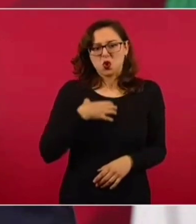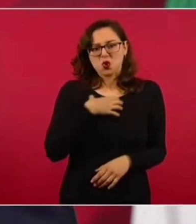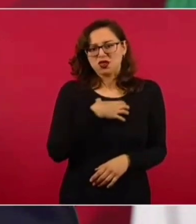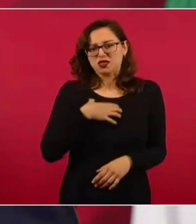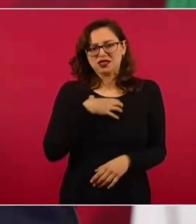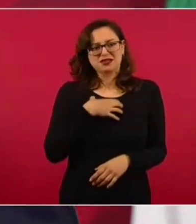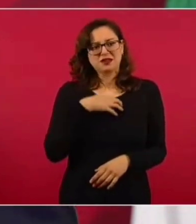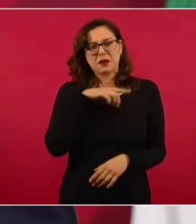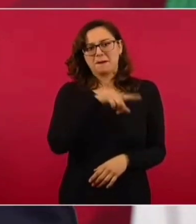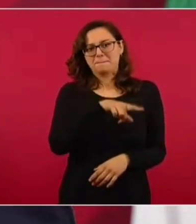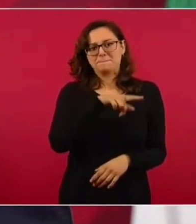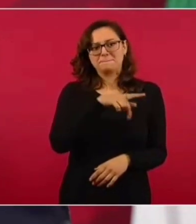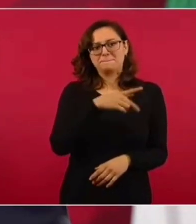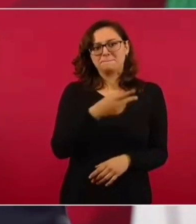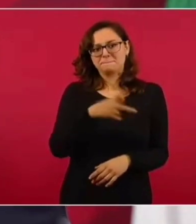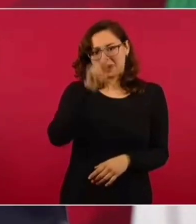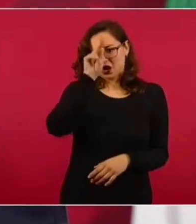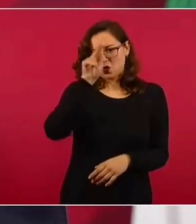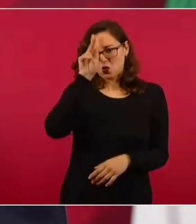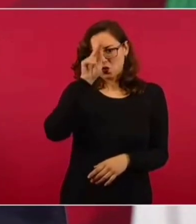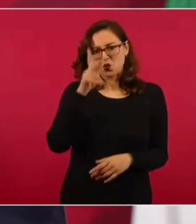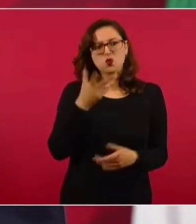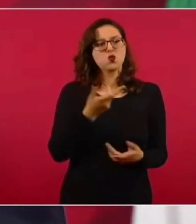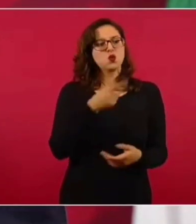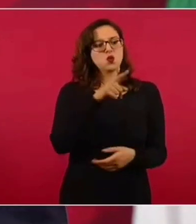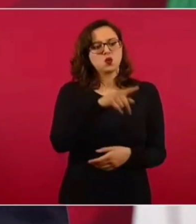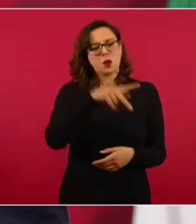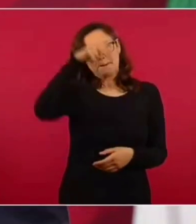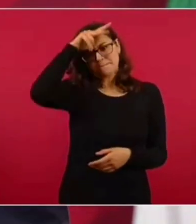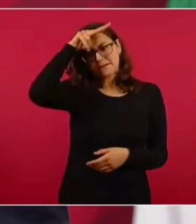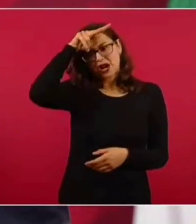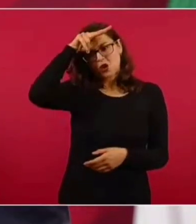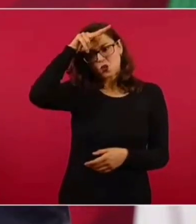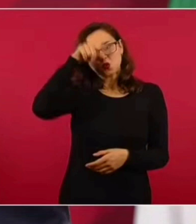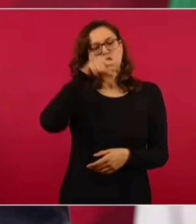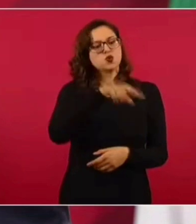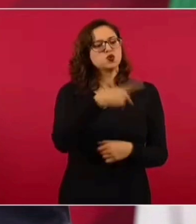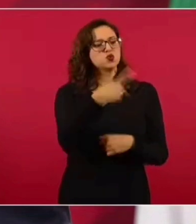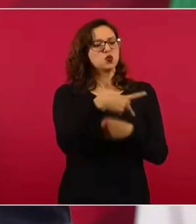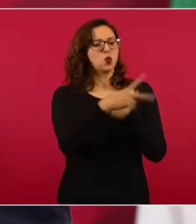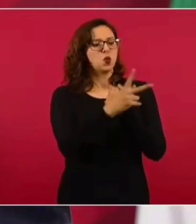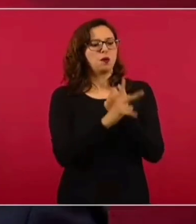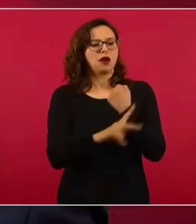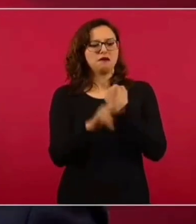Perú con más estabilidad política,